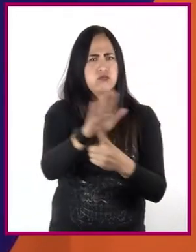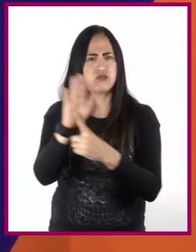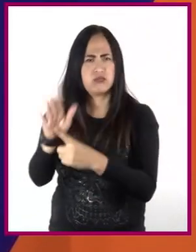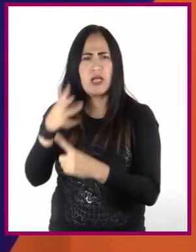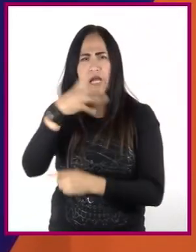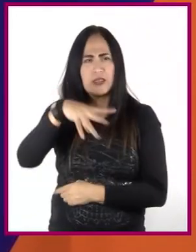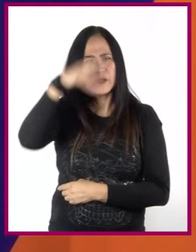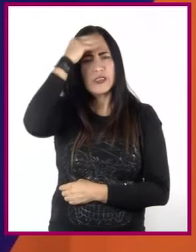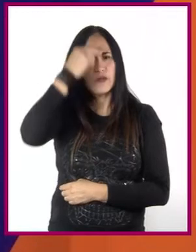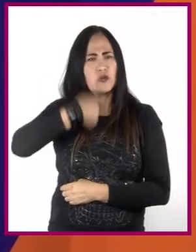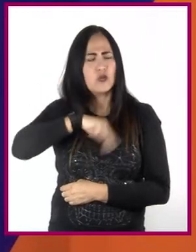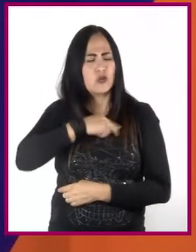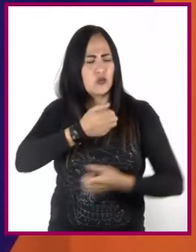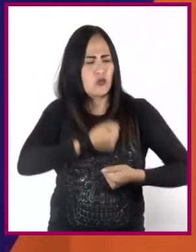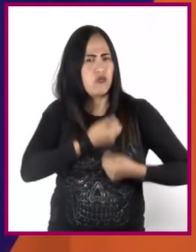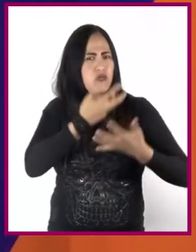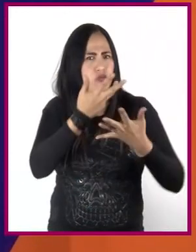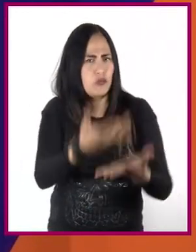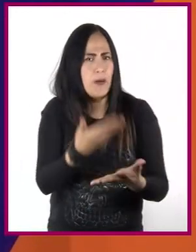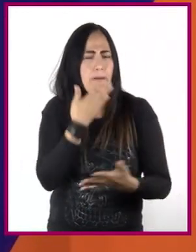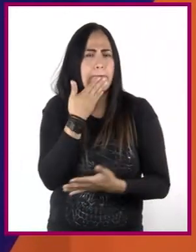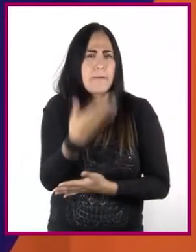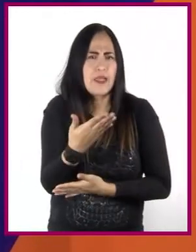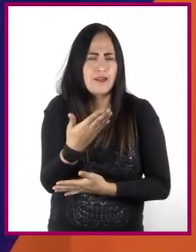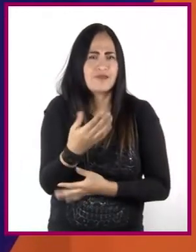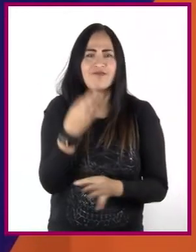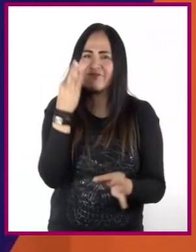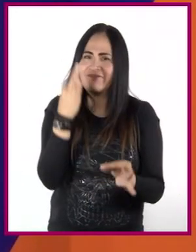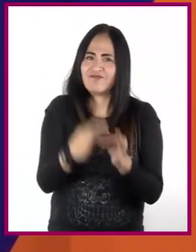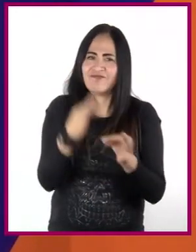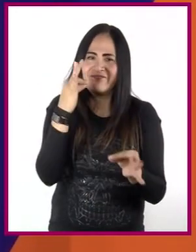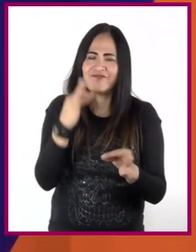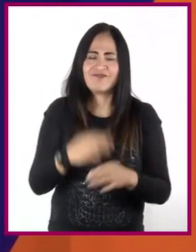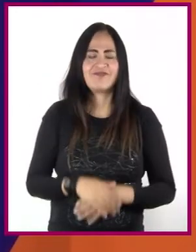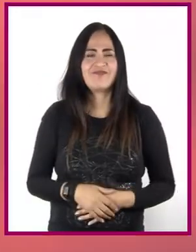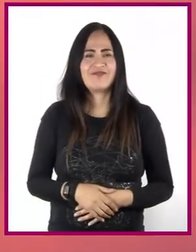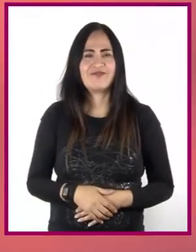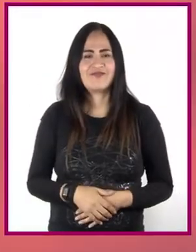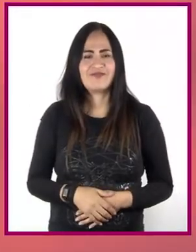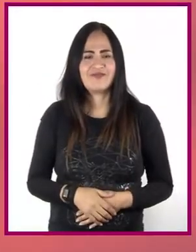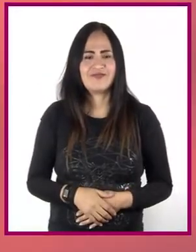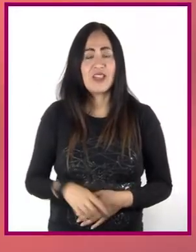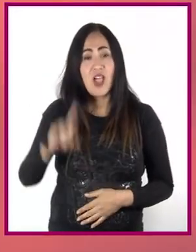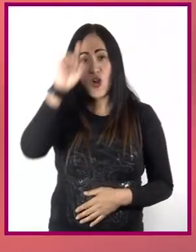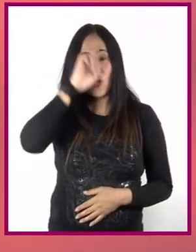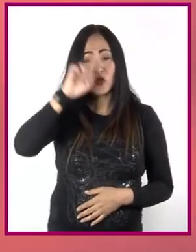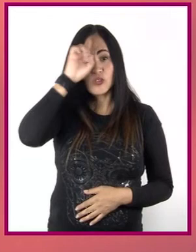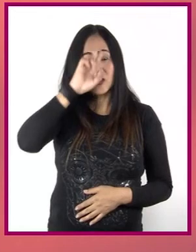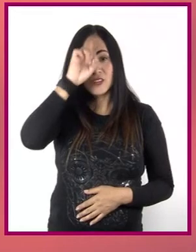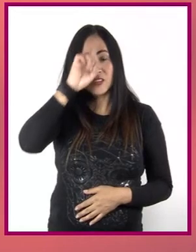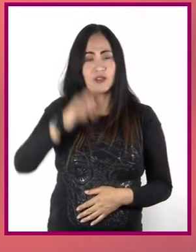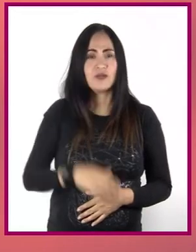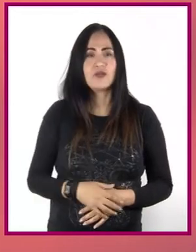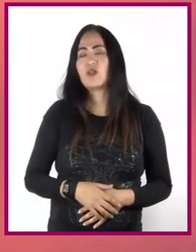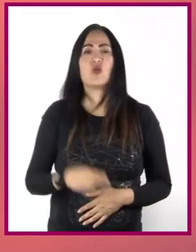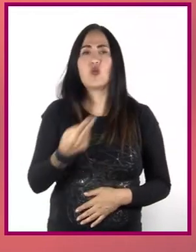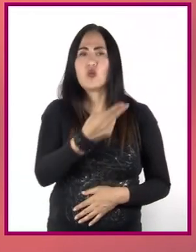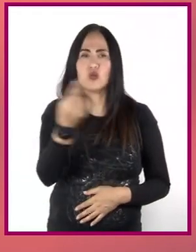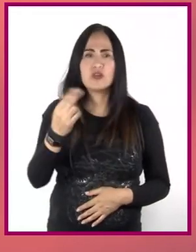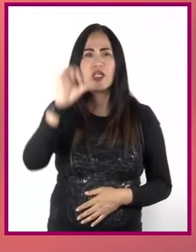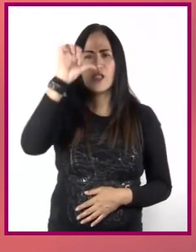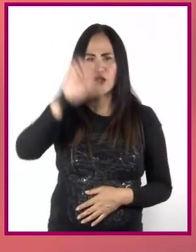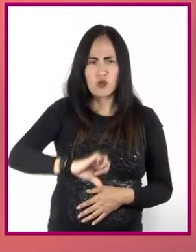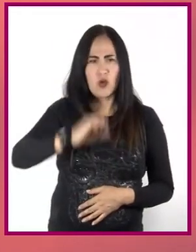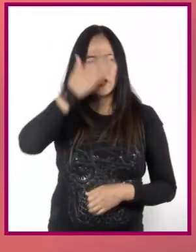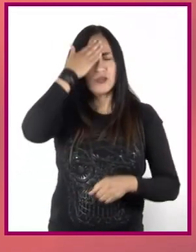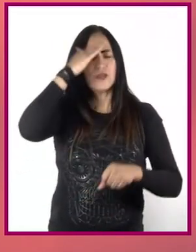aprendamos a expresarla correctamente para poder cumplir con nuestras expectativas. Les sugiero que, para reafirmar lo que vimos en esta